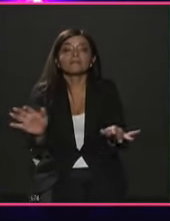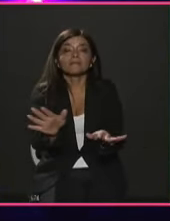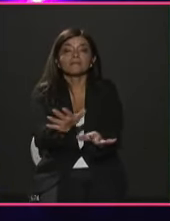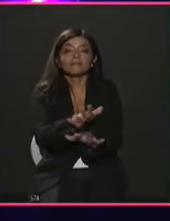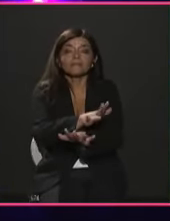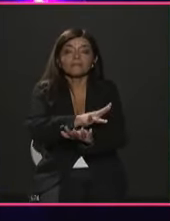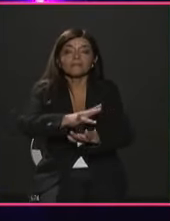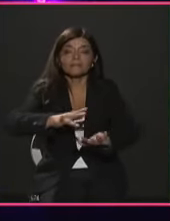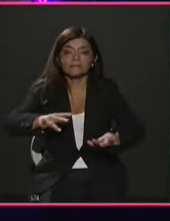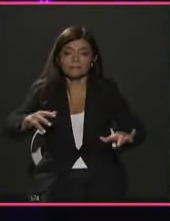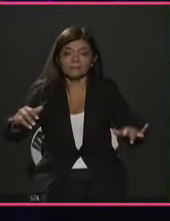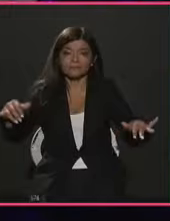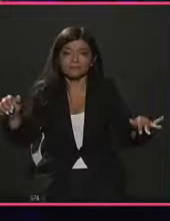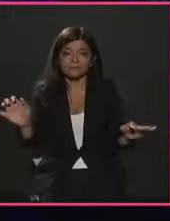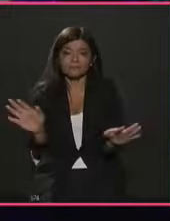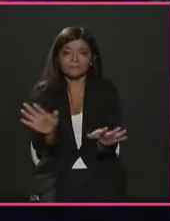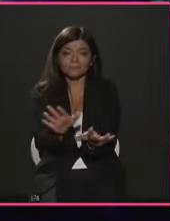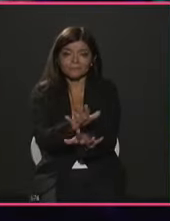k